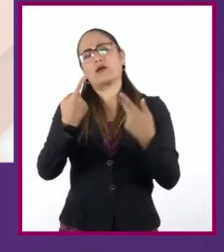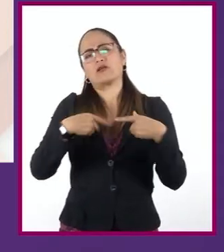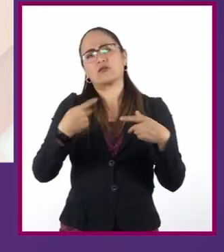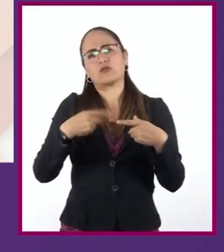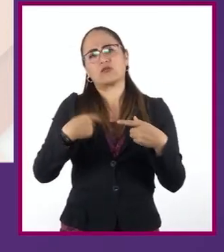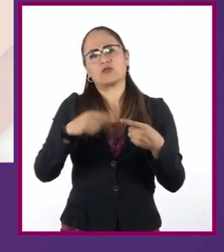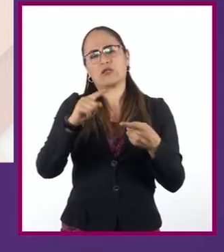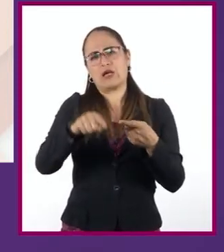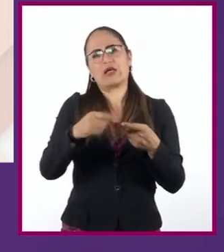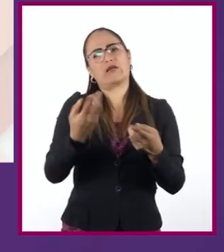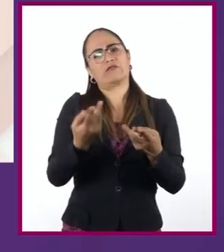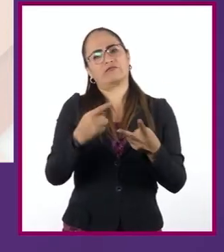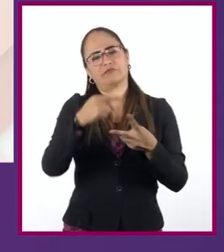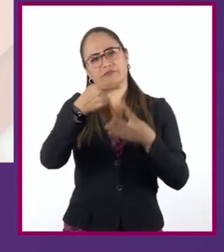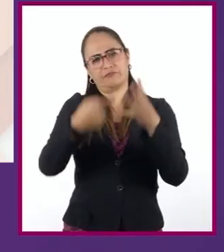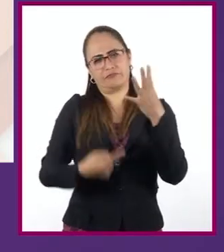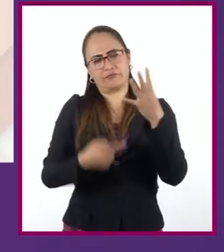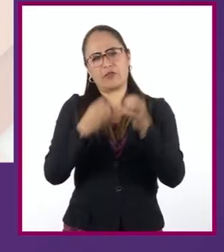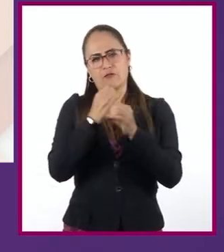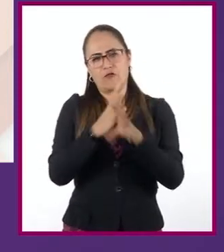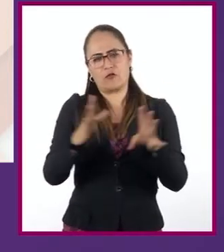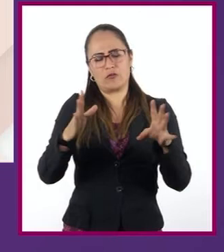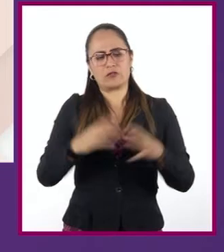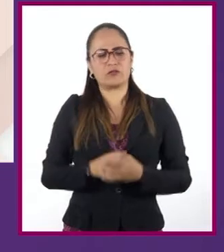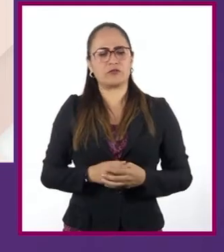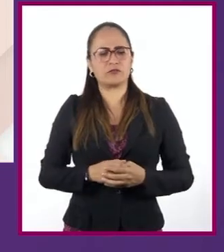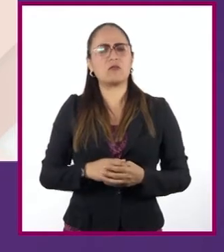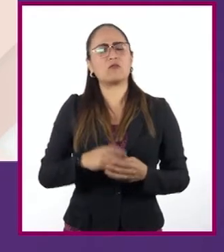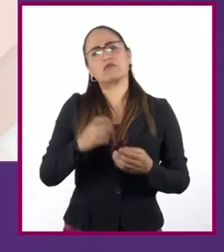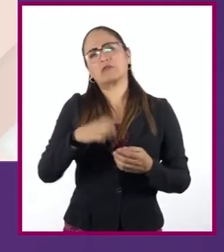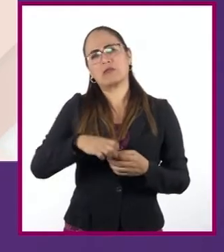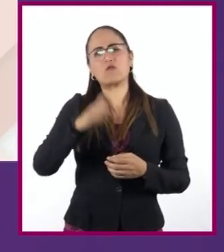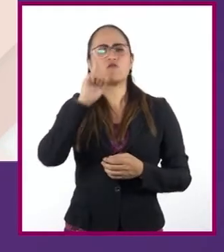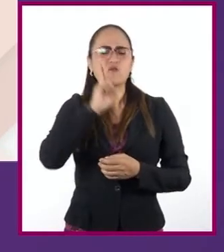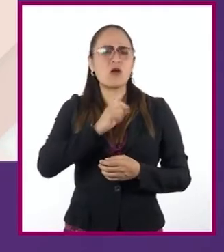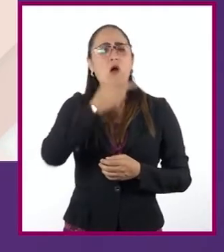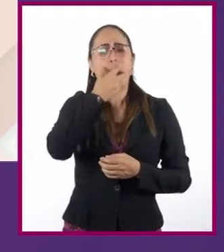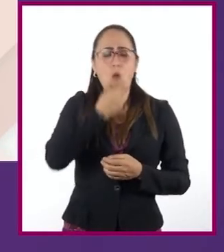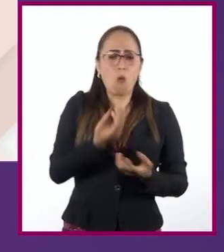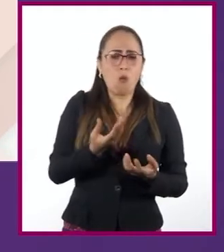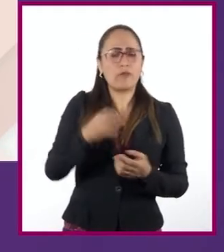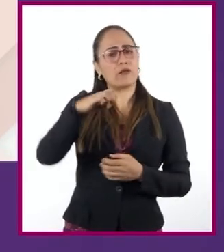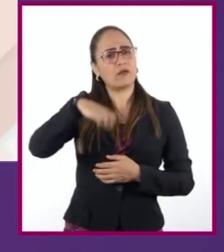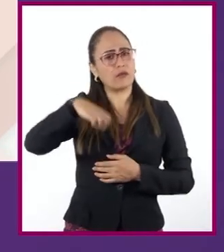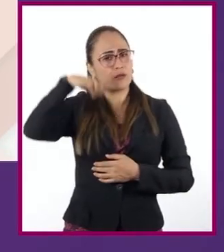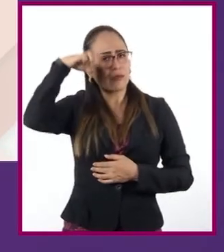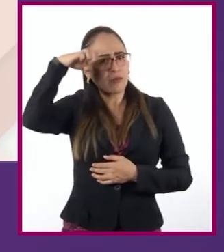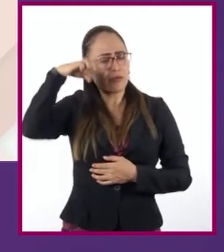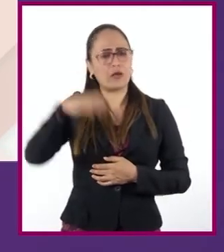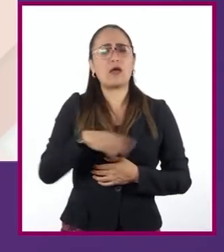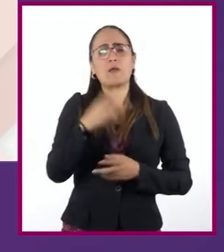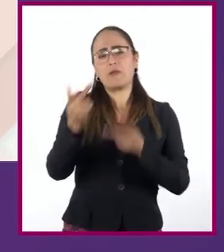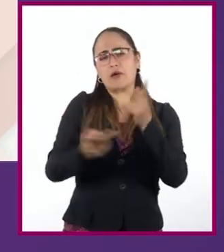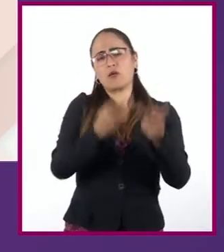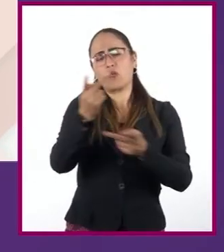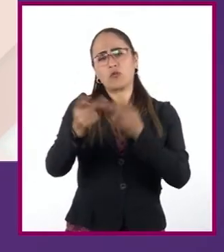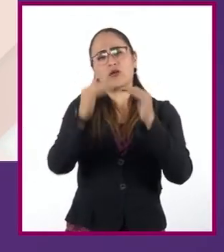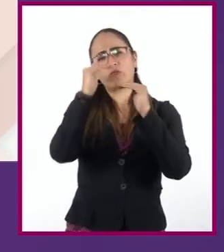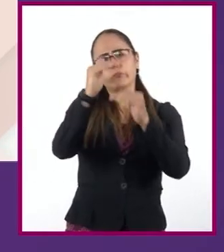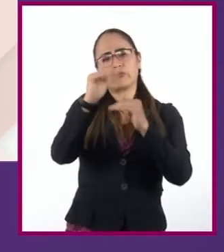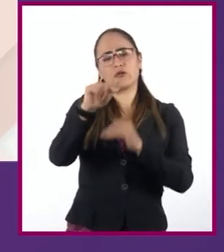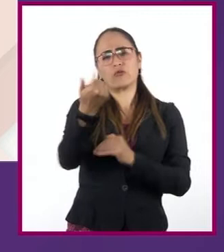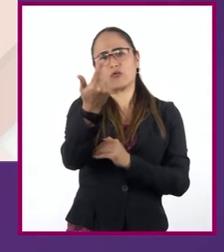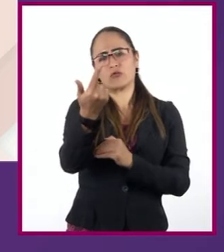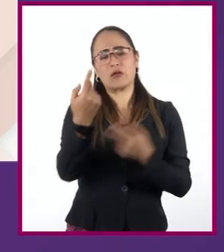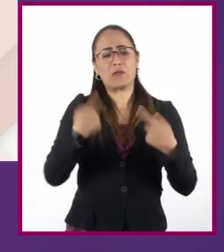consideramos necesarios para establecer resultados, sexo y edad. Decidimos plantear solo 12 preguntas para no